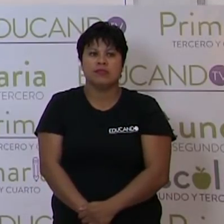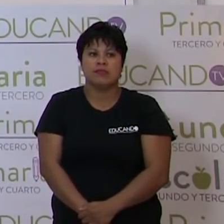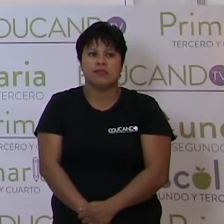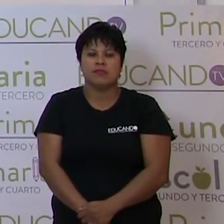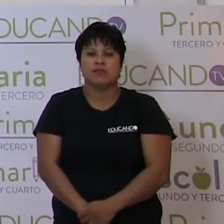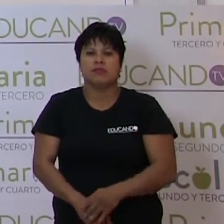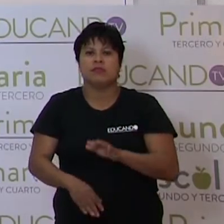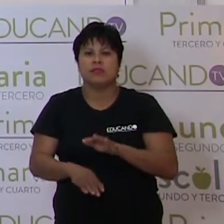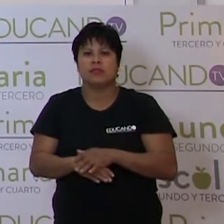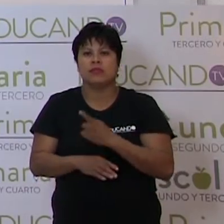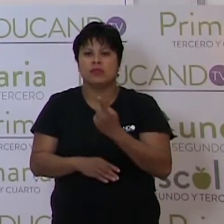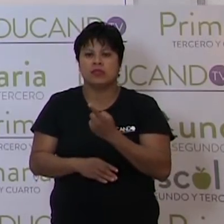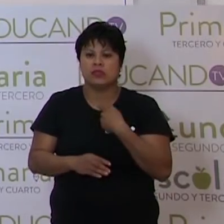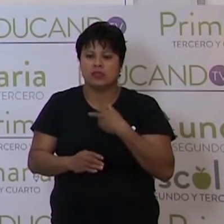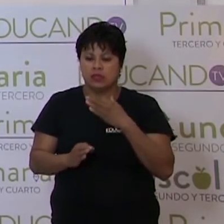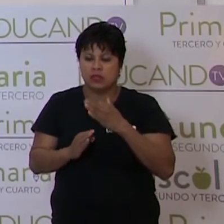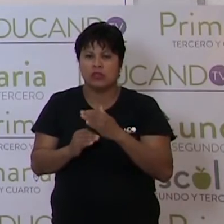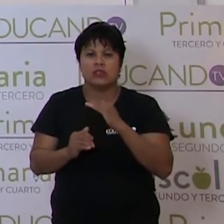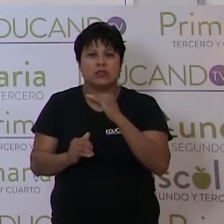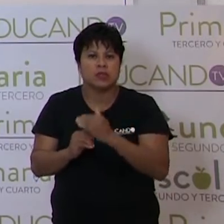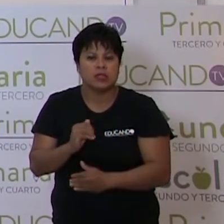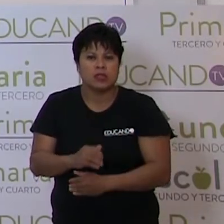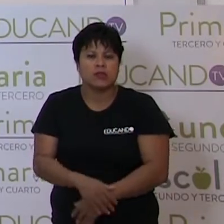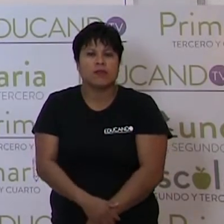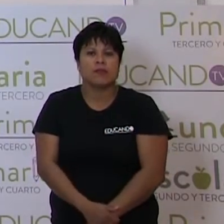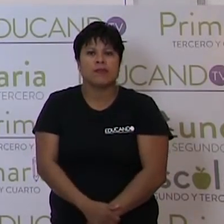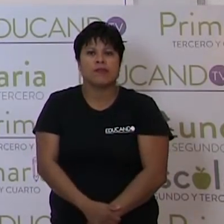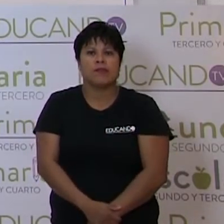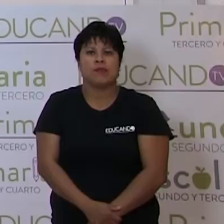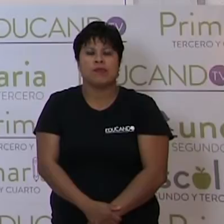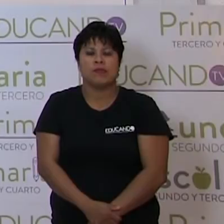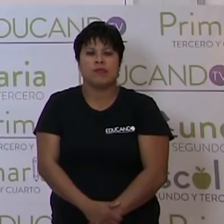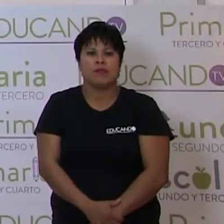Porque se me quitó, ahora se me quitó. ¿Qué podríamos poner ahí?